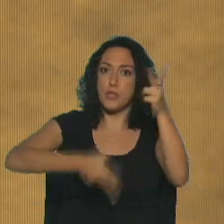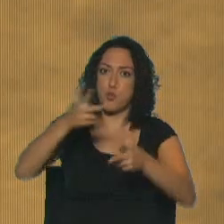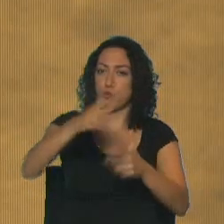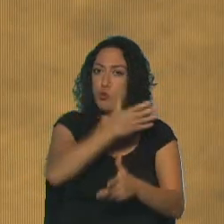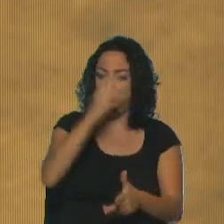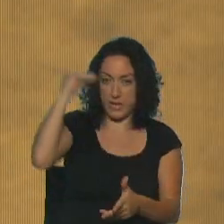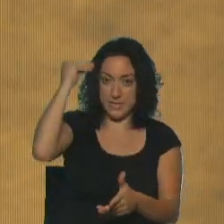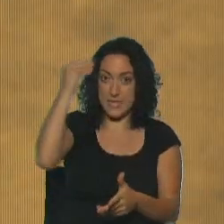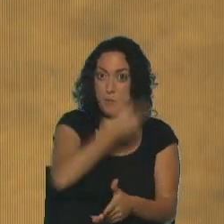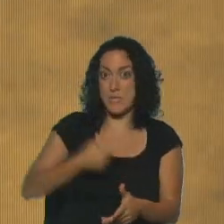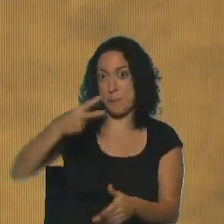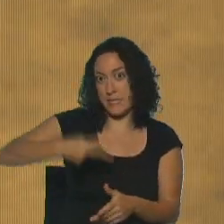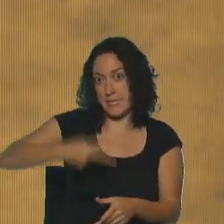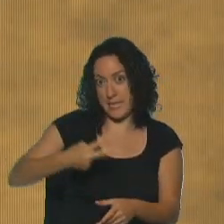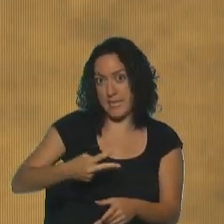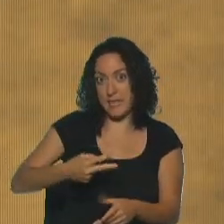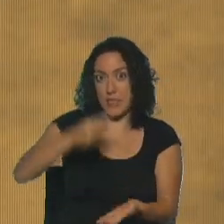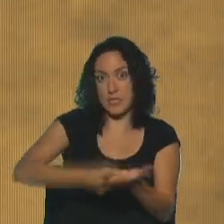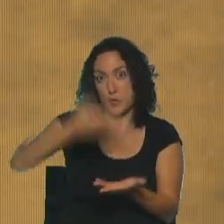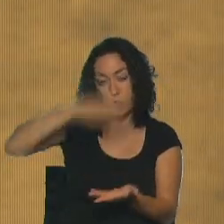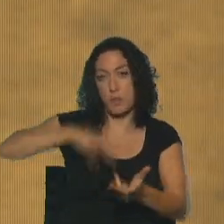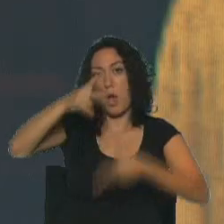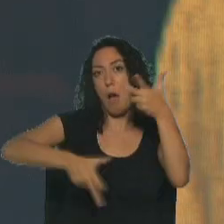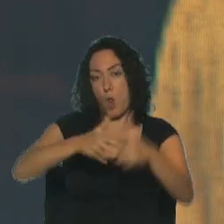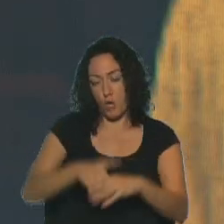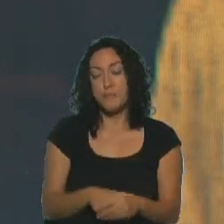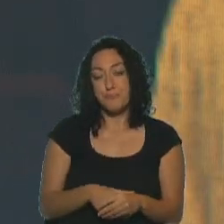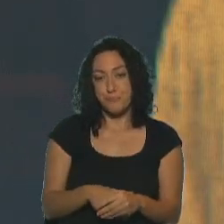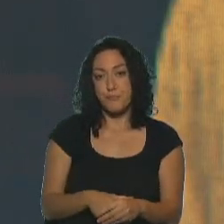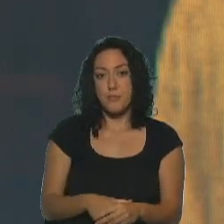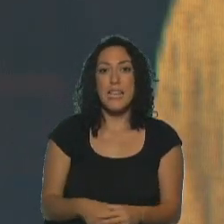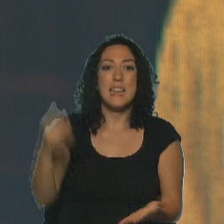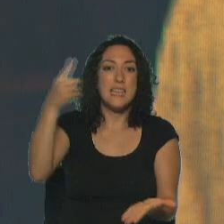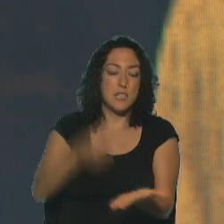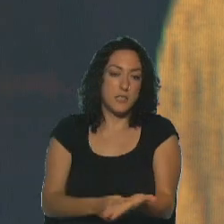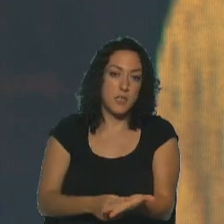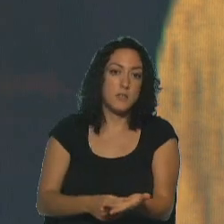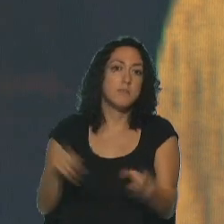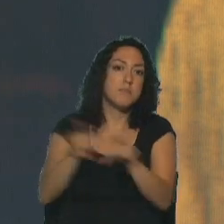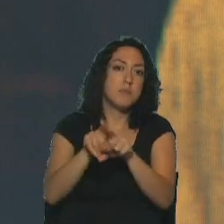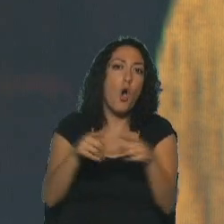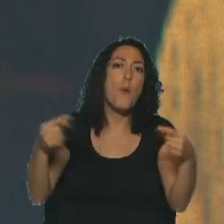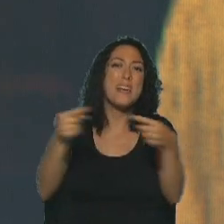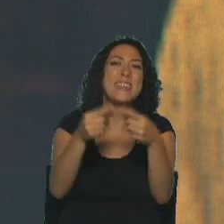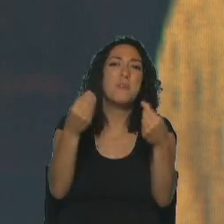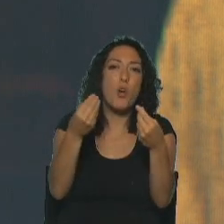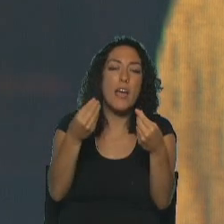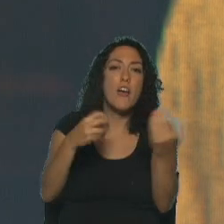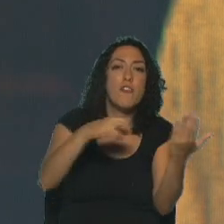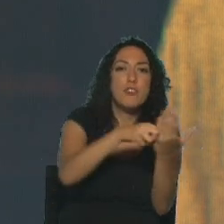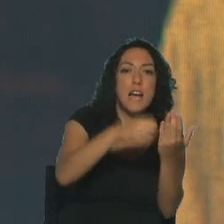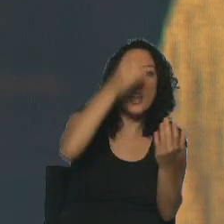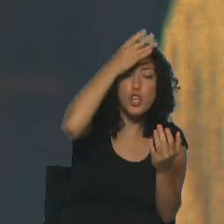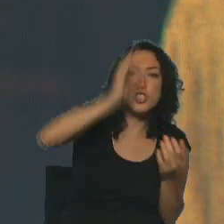que dio hoy la vicepresidenta después de conocerse la sentencia. El fallo tuvo una pretensión salomónica de dividir todo por la mitad. Los fiscales pidieron